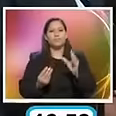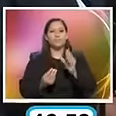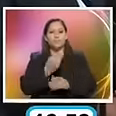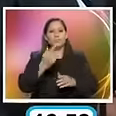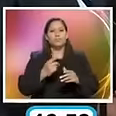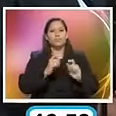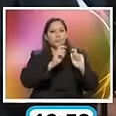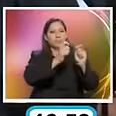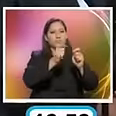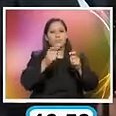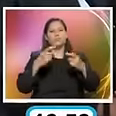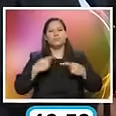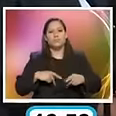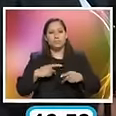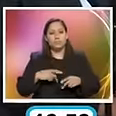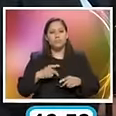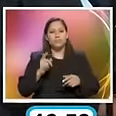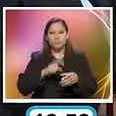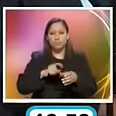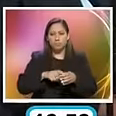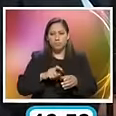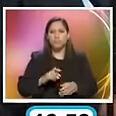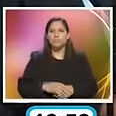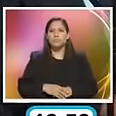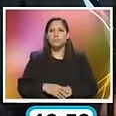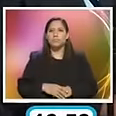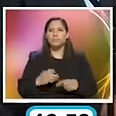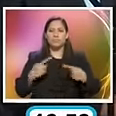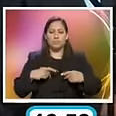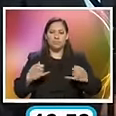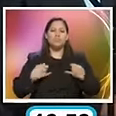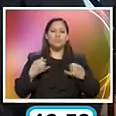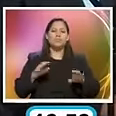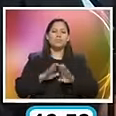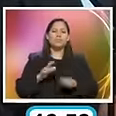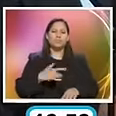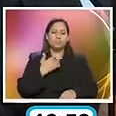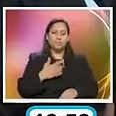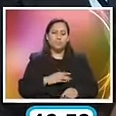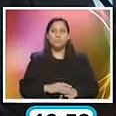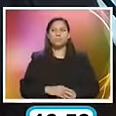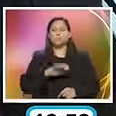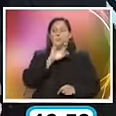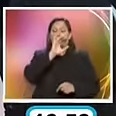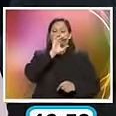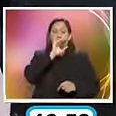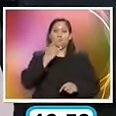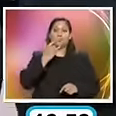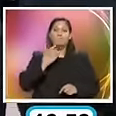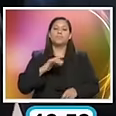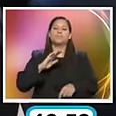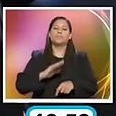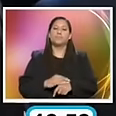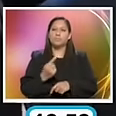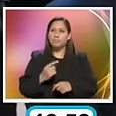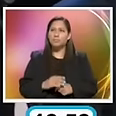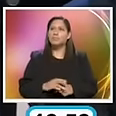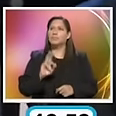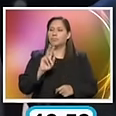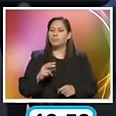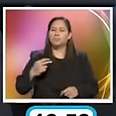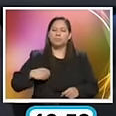nuevas generaciones de público que se han ido sumando con ustedes. Bueno, sorprendido porque realmente